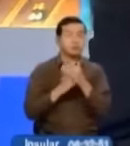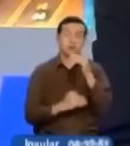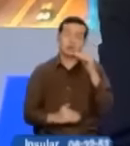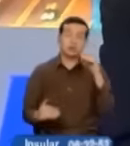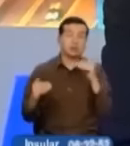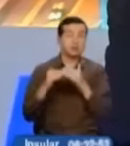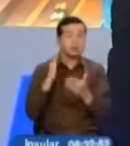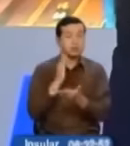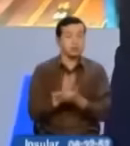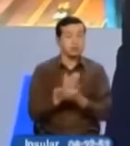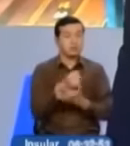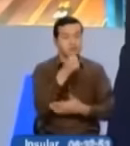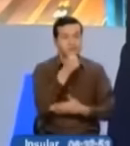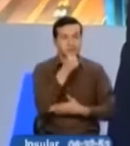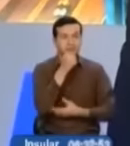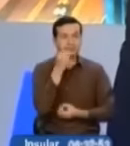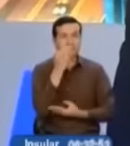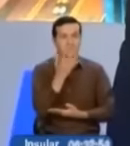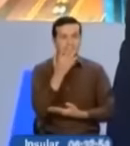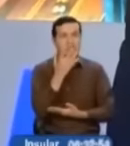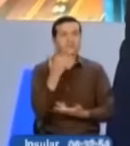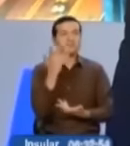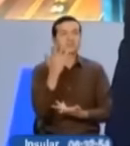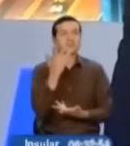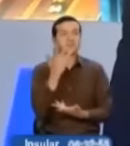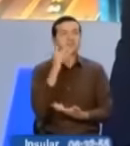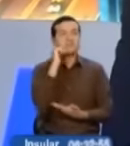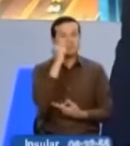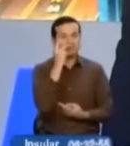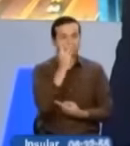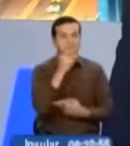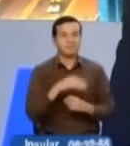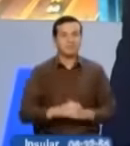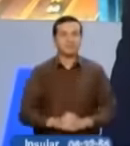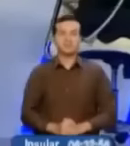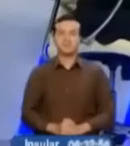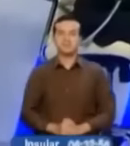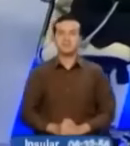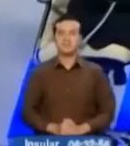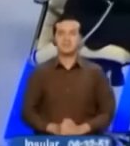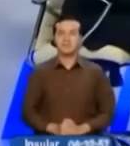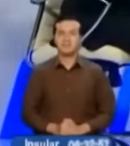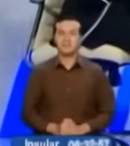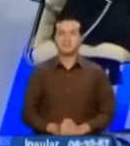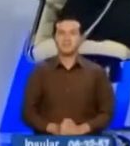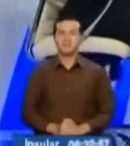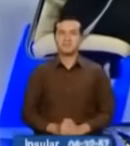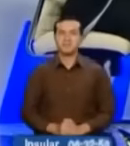Esto fue Pensamiento Crítico. Soy Carlos Rabascal. Los espero el día de mañana. Gracias.